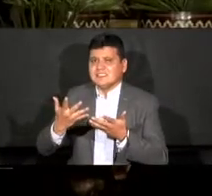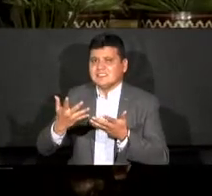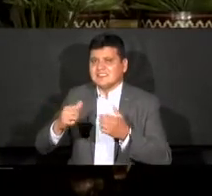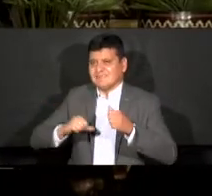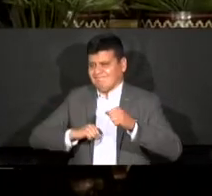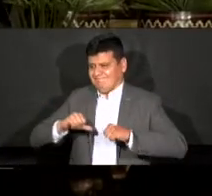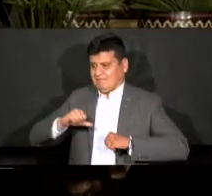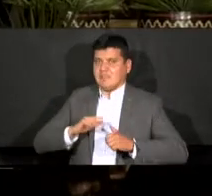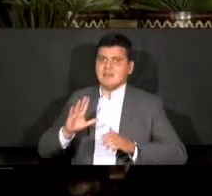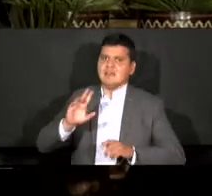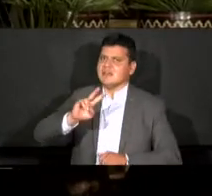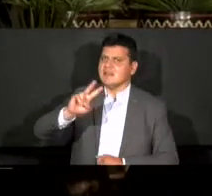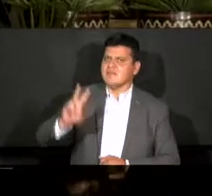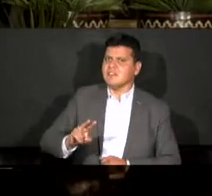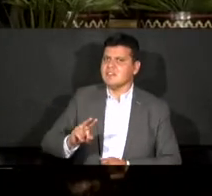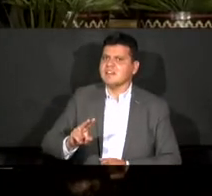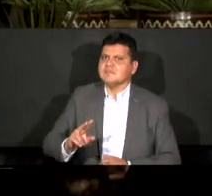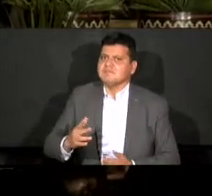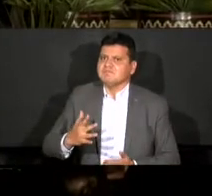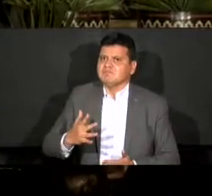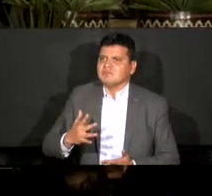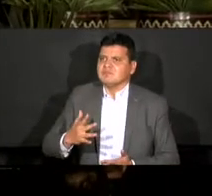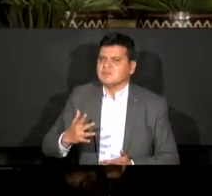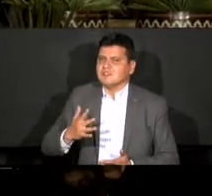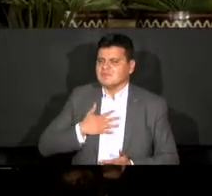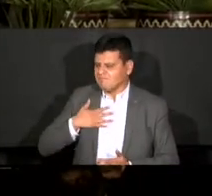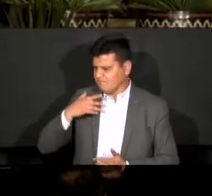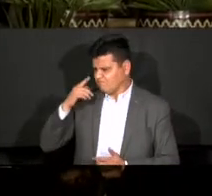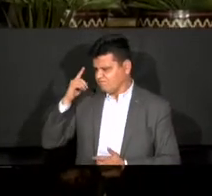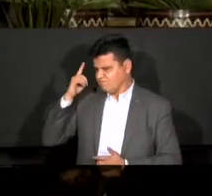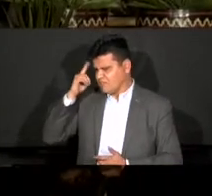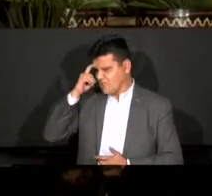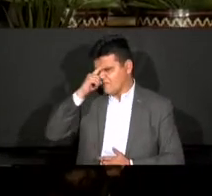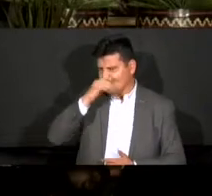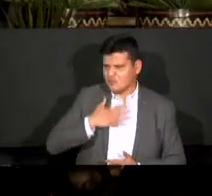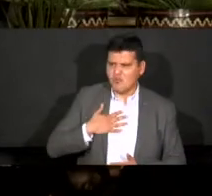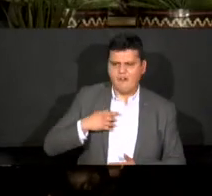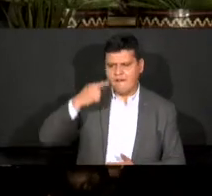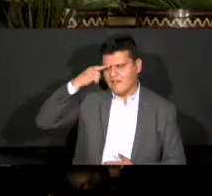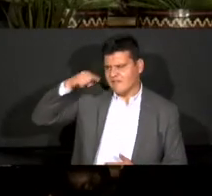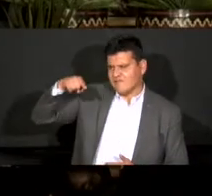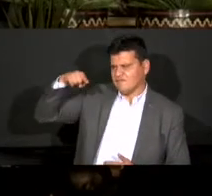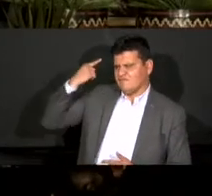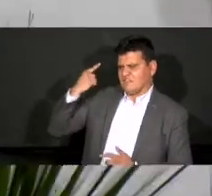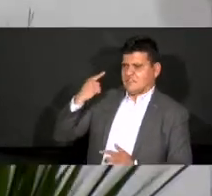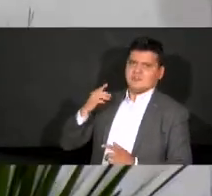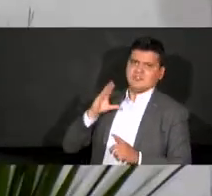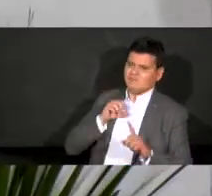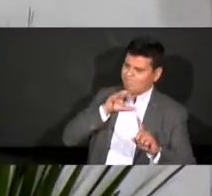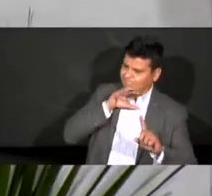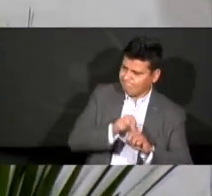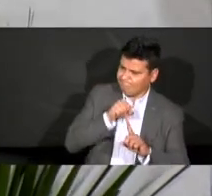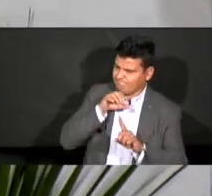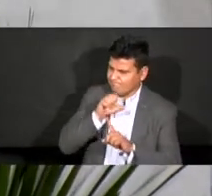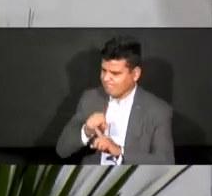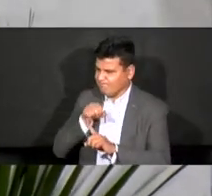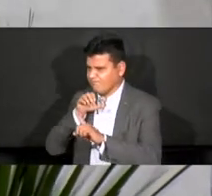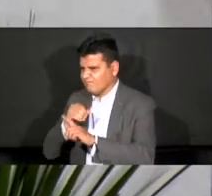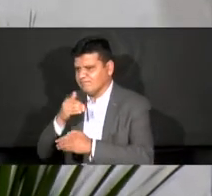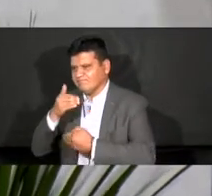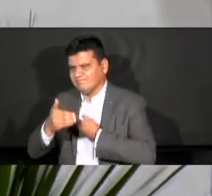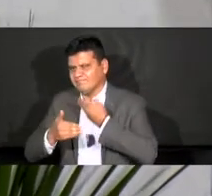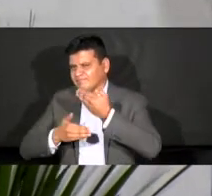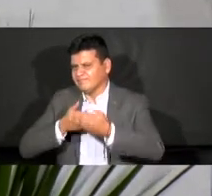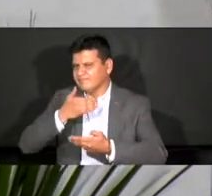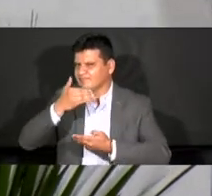otorgado fácilmente en la vida, que sabe enfrentar los retos, que seguiremos sin vencernos ni doblarnos. Y